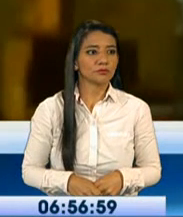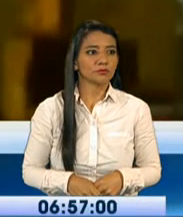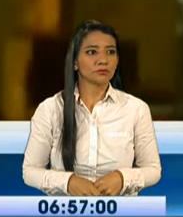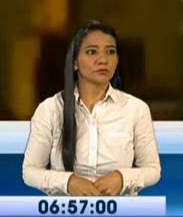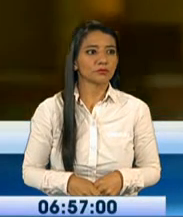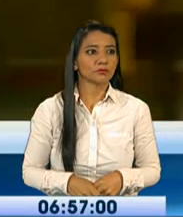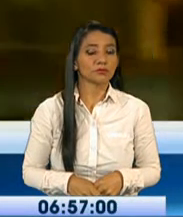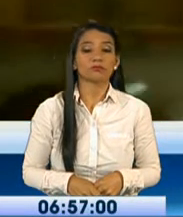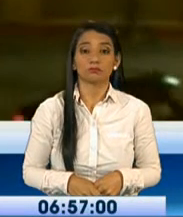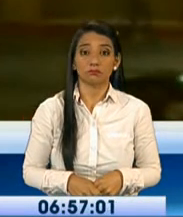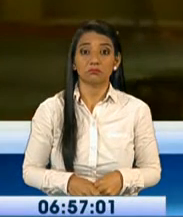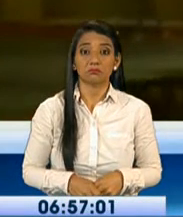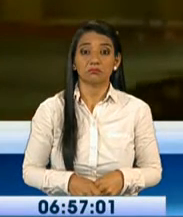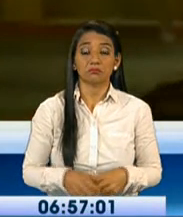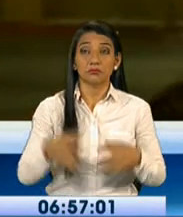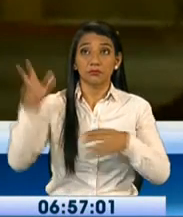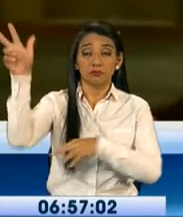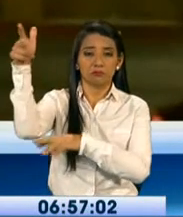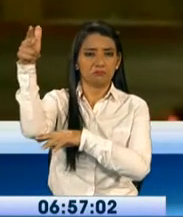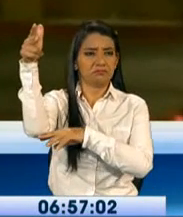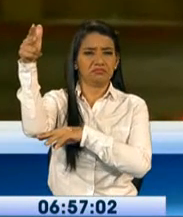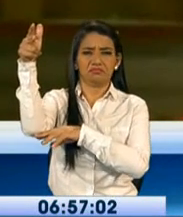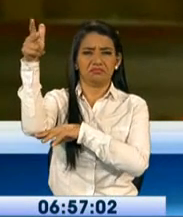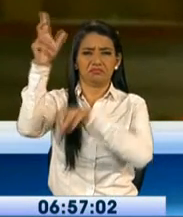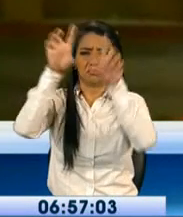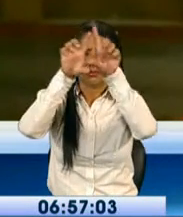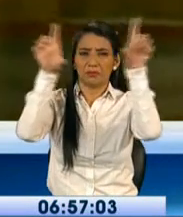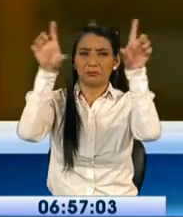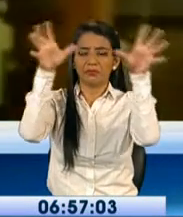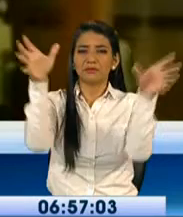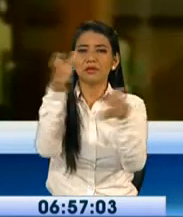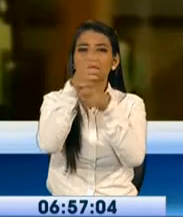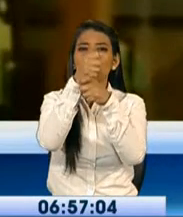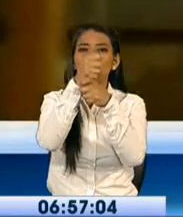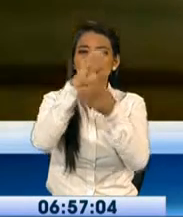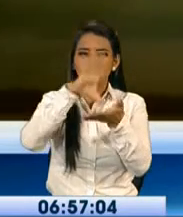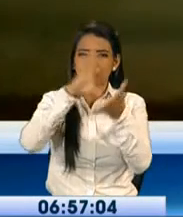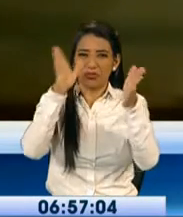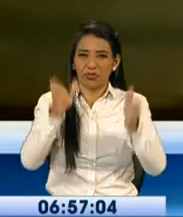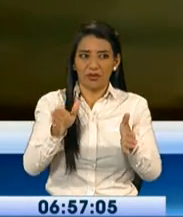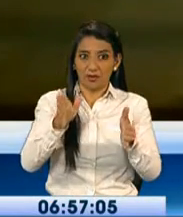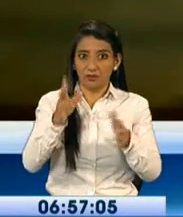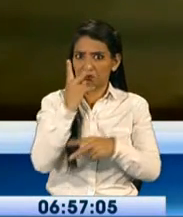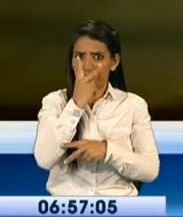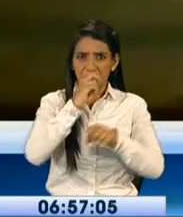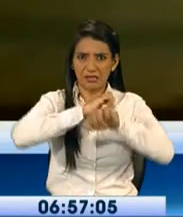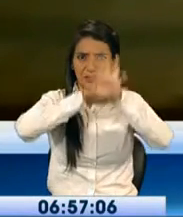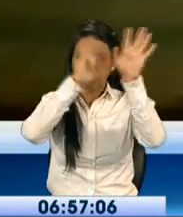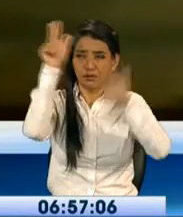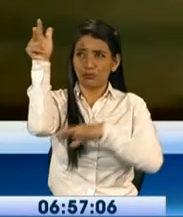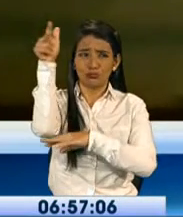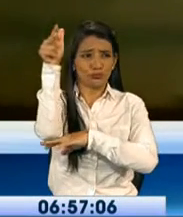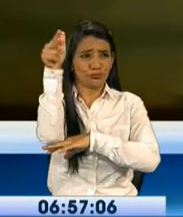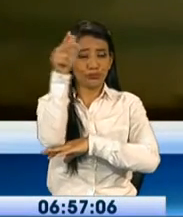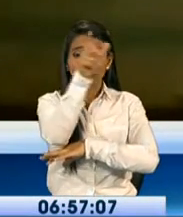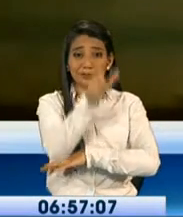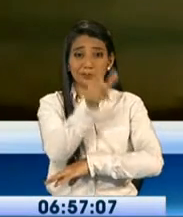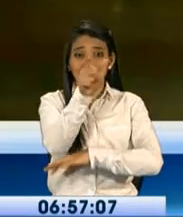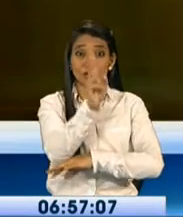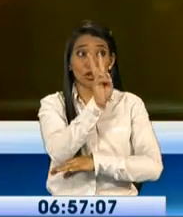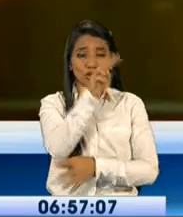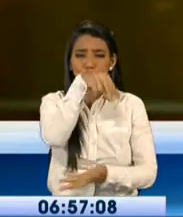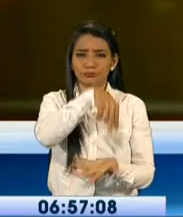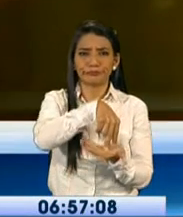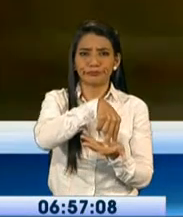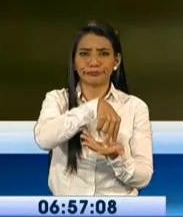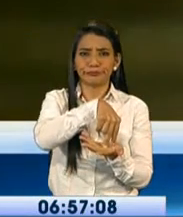Varios sujetos son grabados por las cámaras de seguridad de la Corporación Ciudadana, quedándose sobre todo en una esquina, analizando la